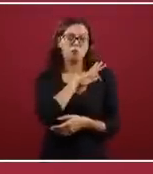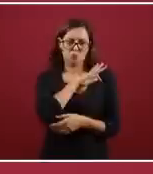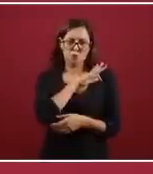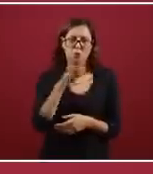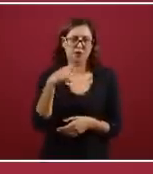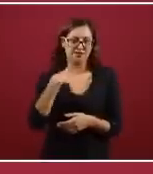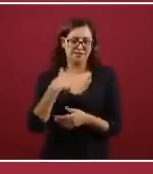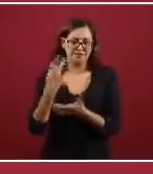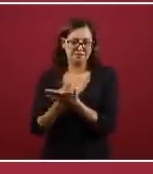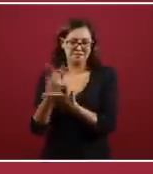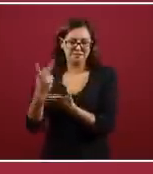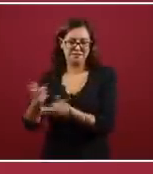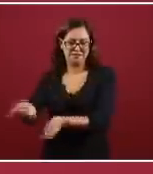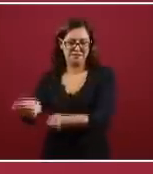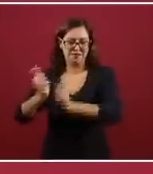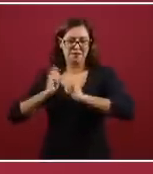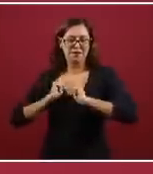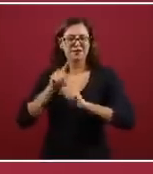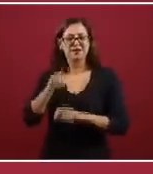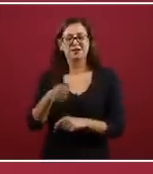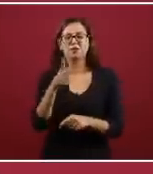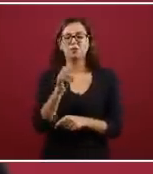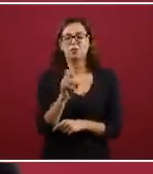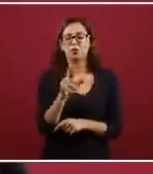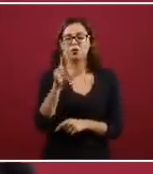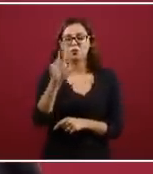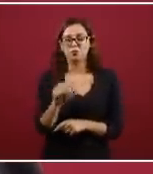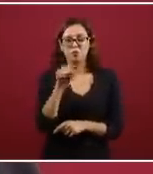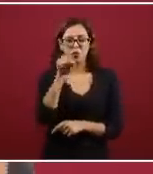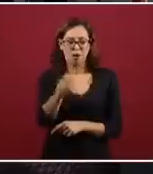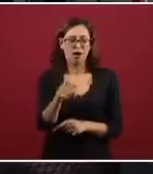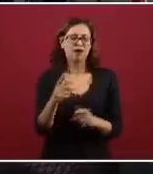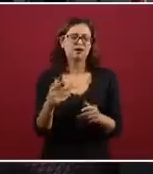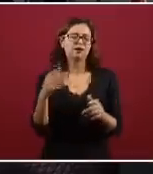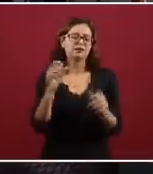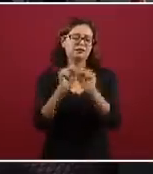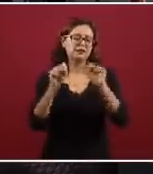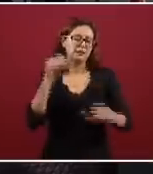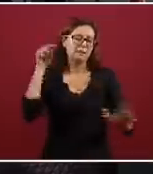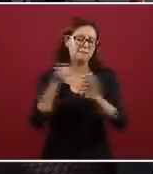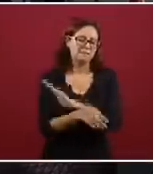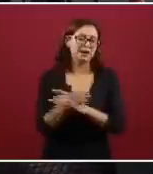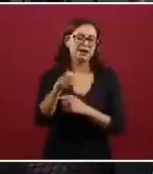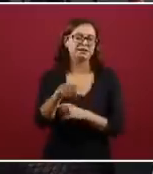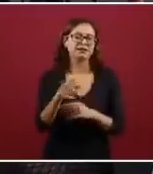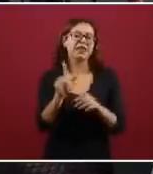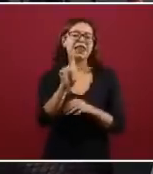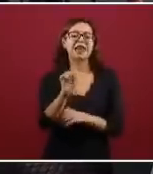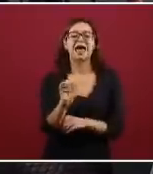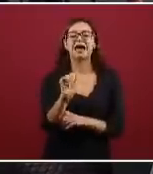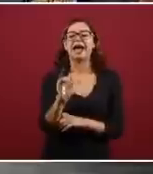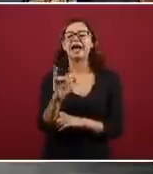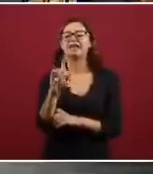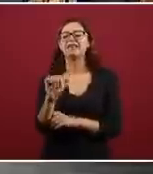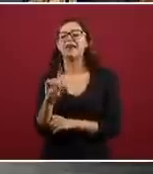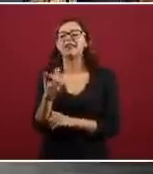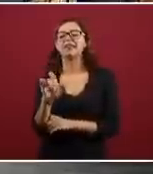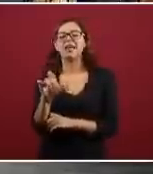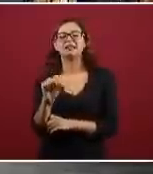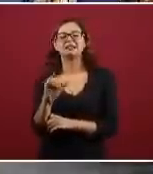La caída del sistema, un caso de estudio judicial. Se los recomiendo. Y si después